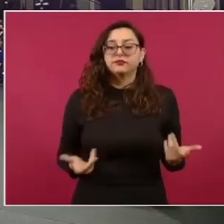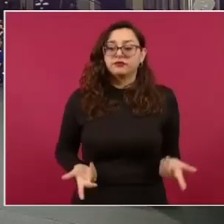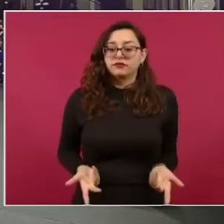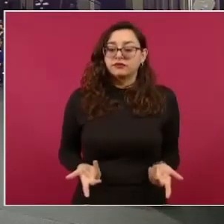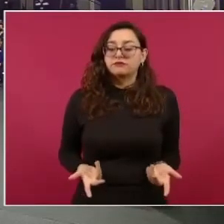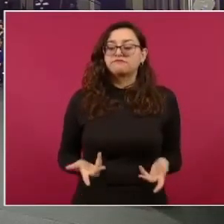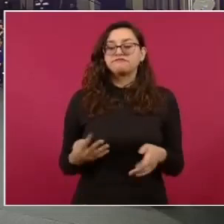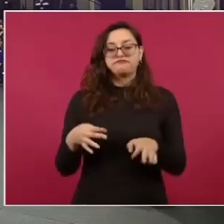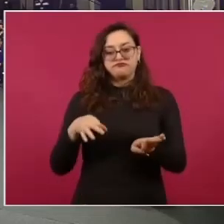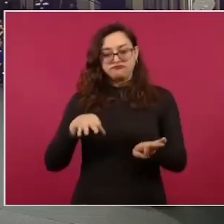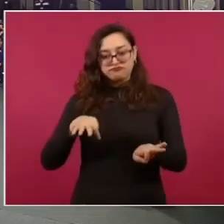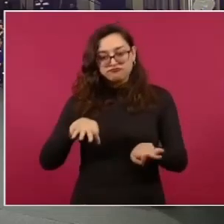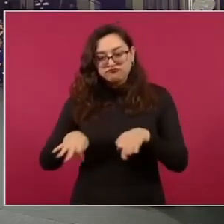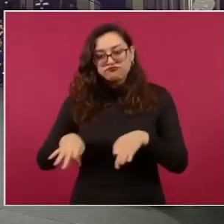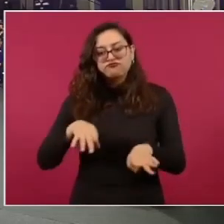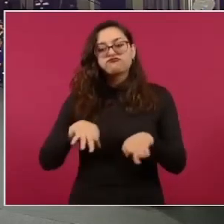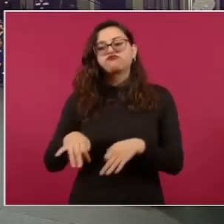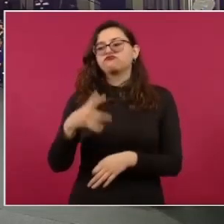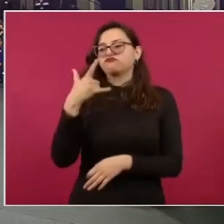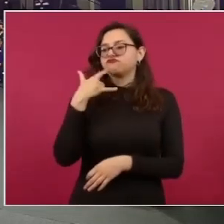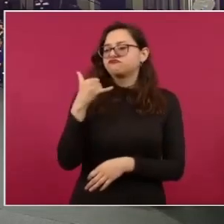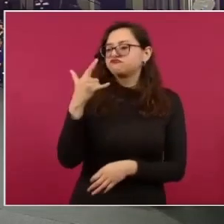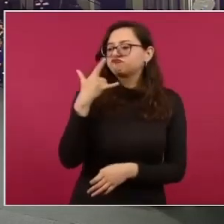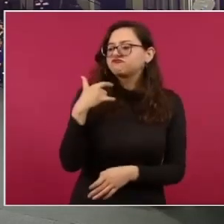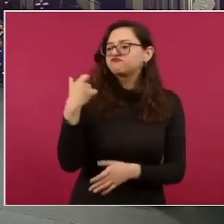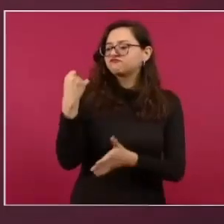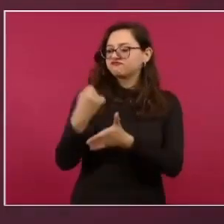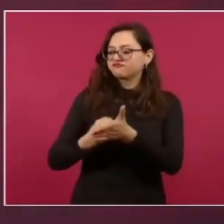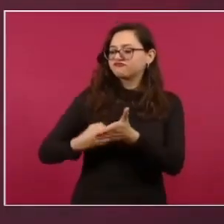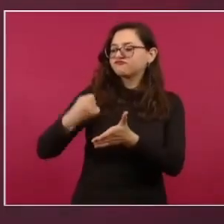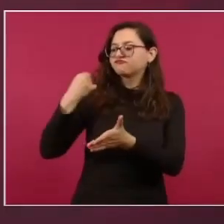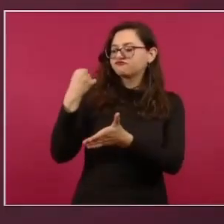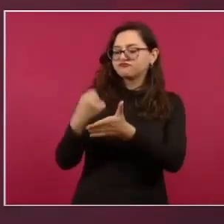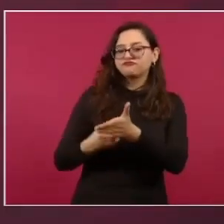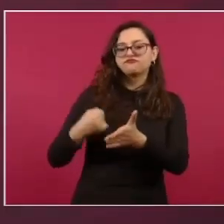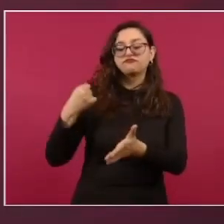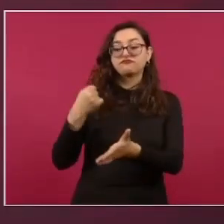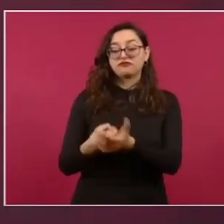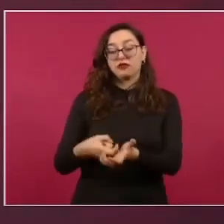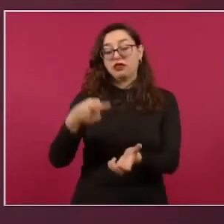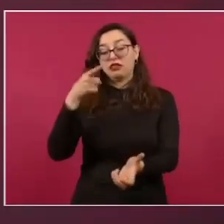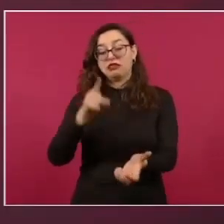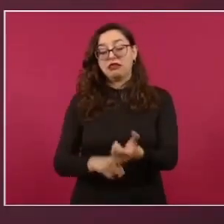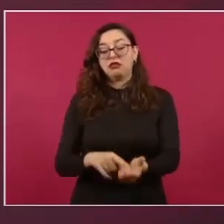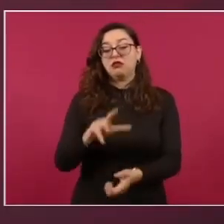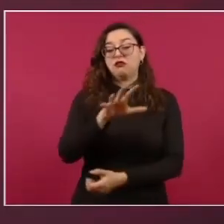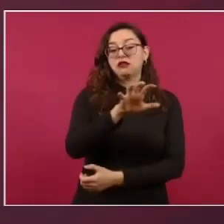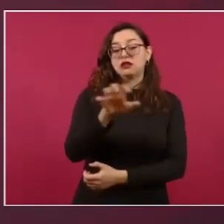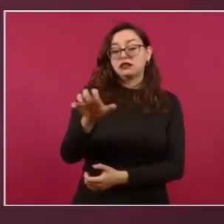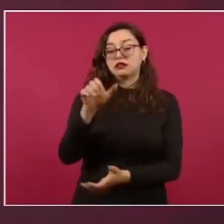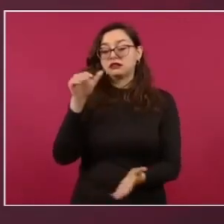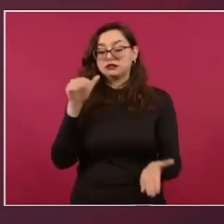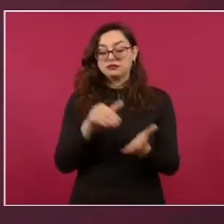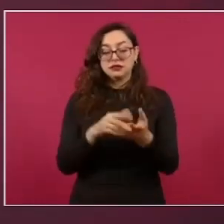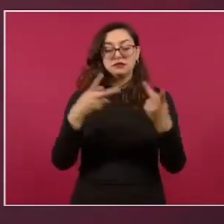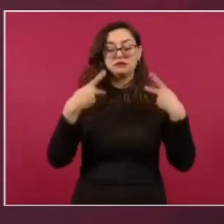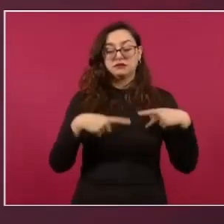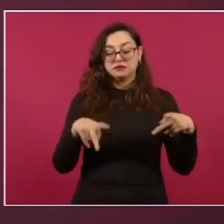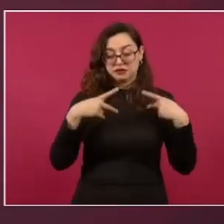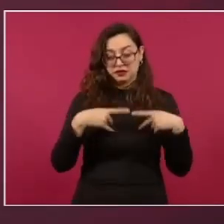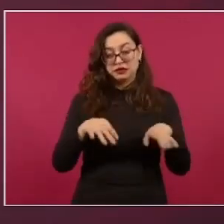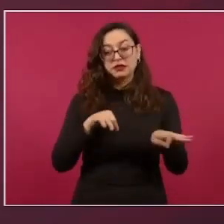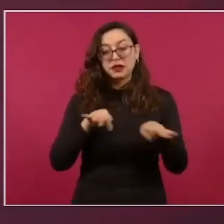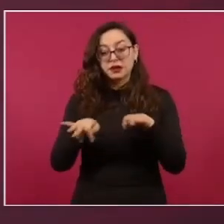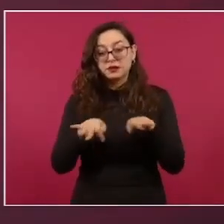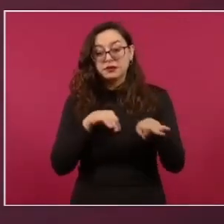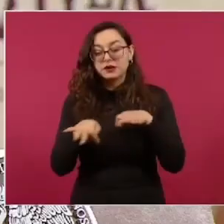esfuerzo, la dedicación, la entrega de cada uno de los 500,000 trabajadores. Detrás de cada uno de